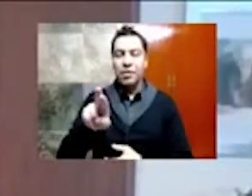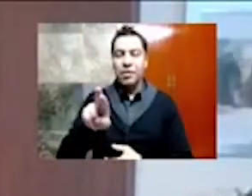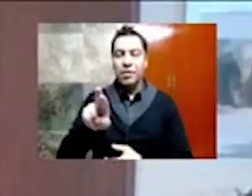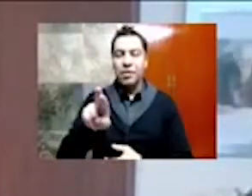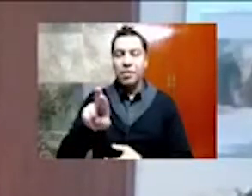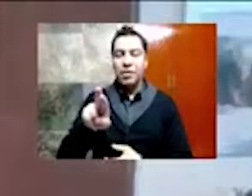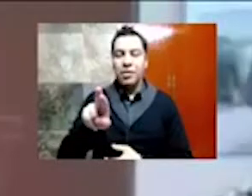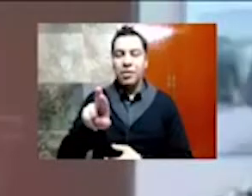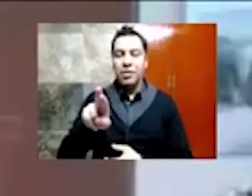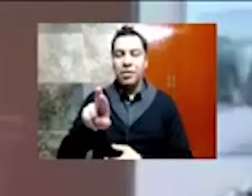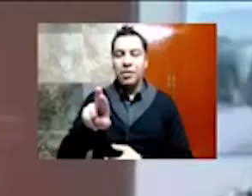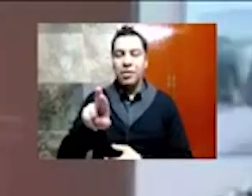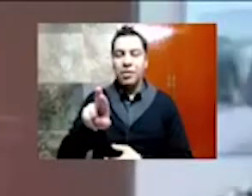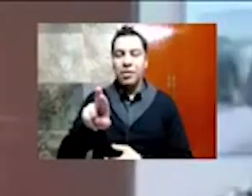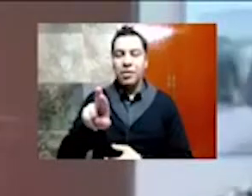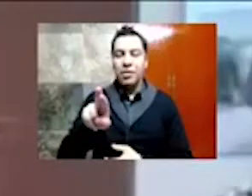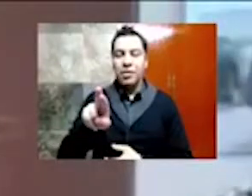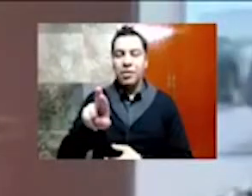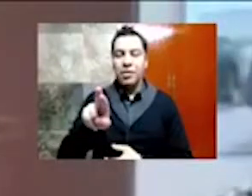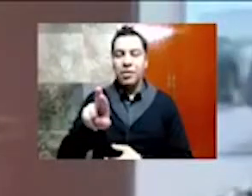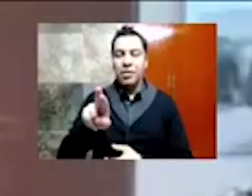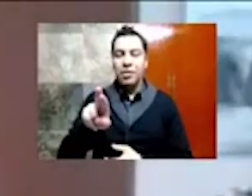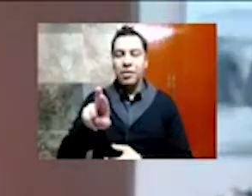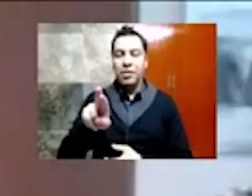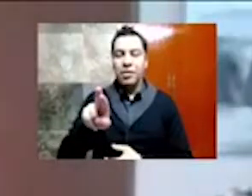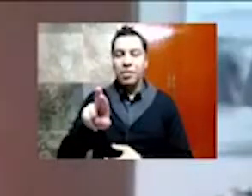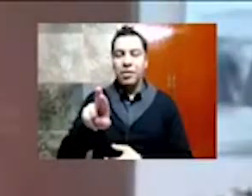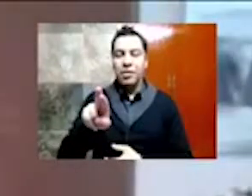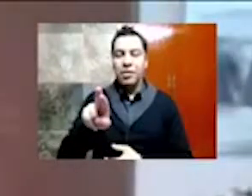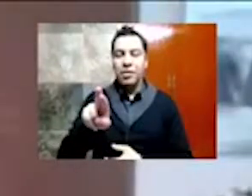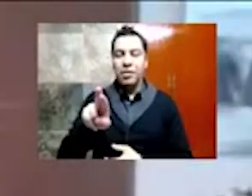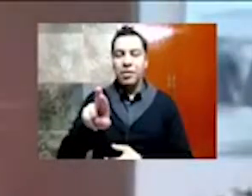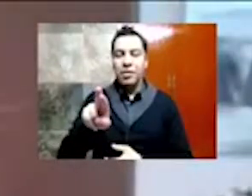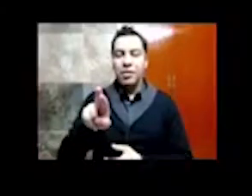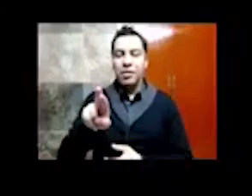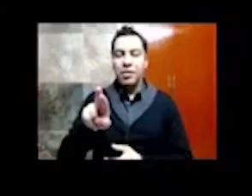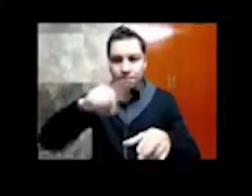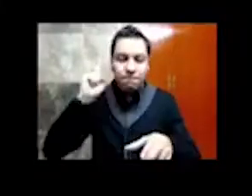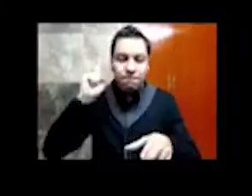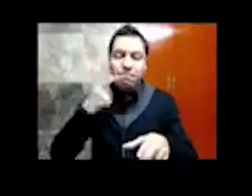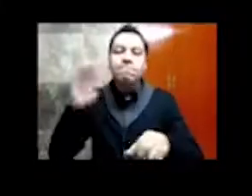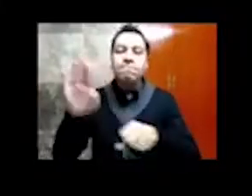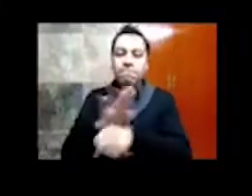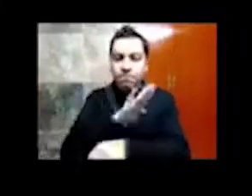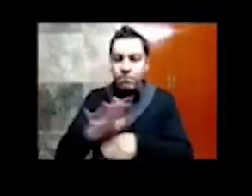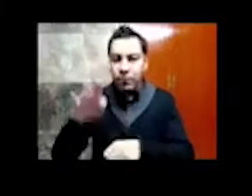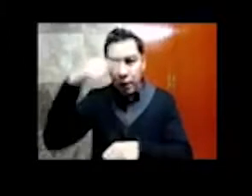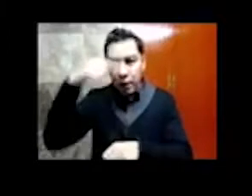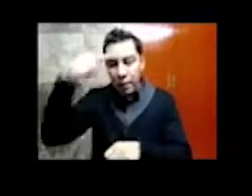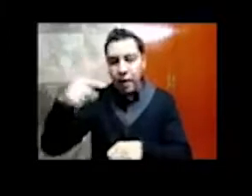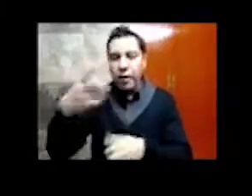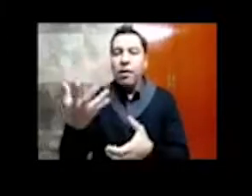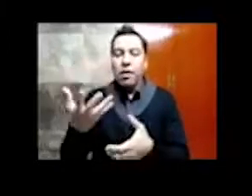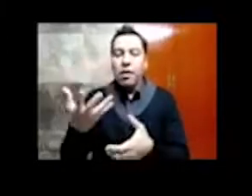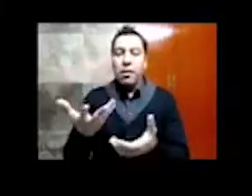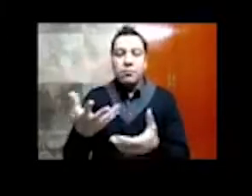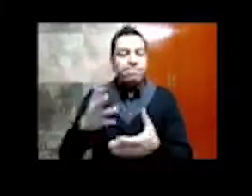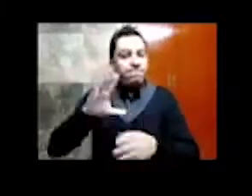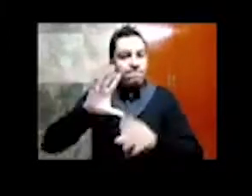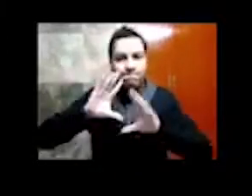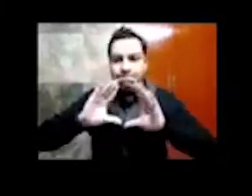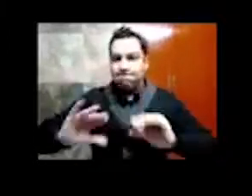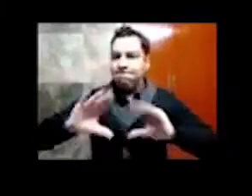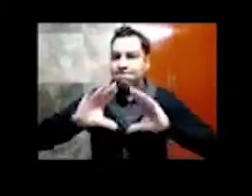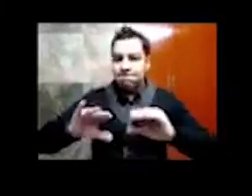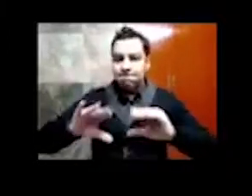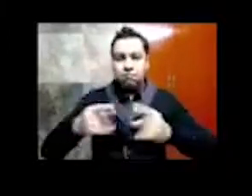intensa, más interesantísima, llena de conocimiento y de nuevos comentarios que en algunos